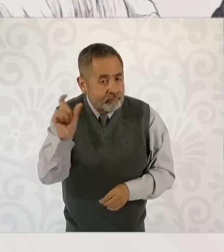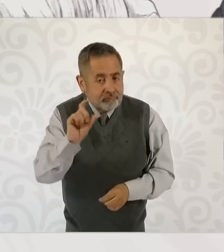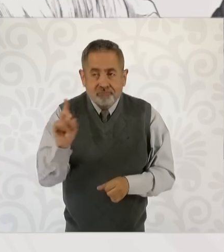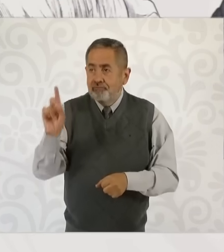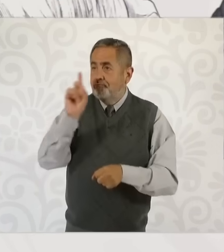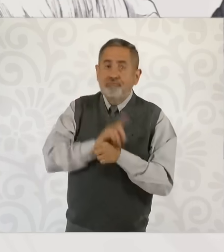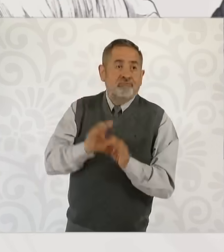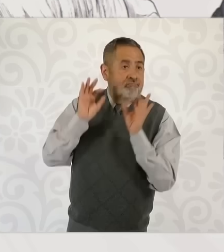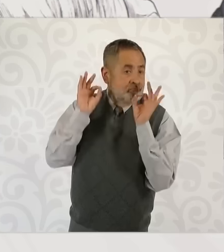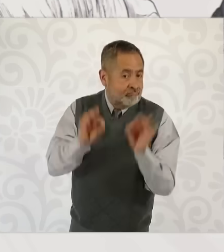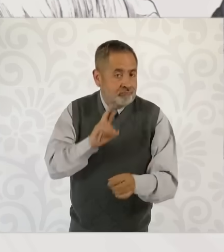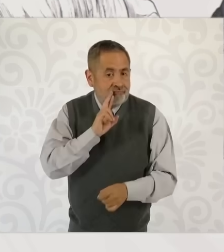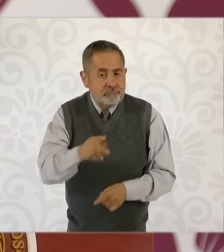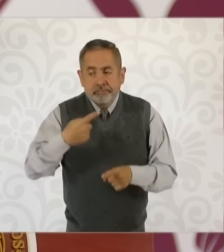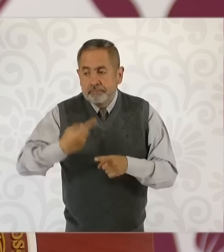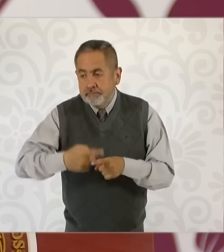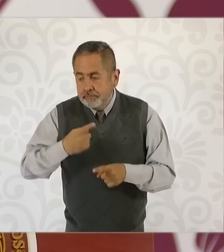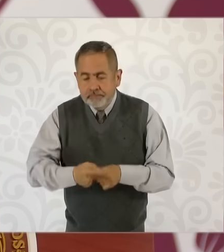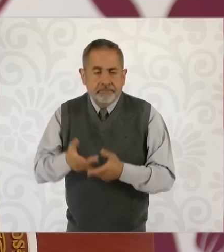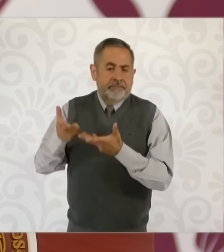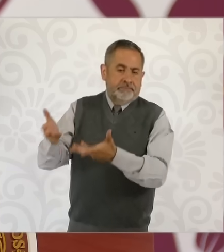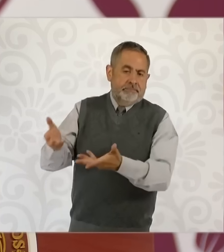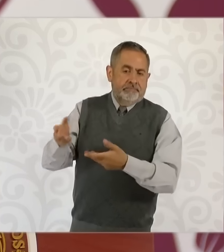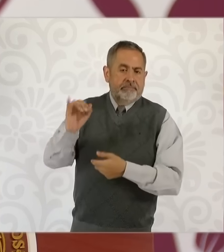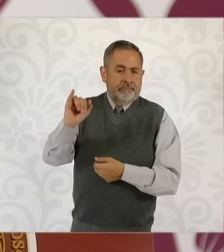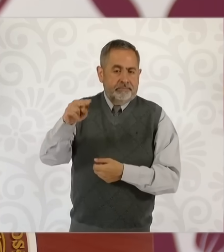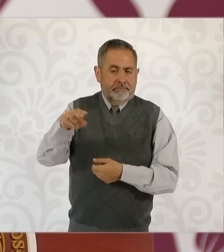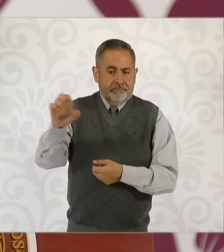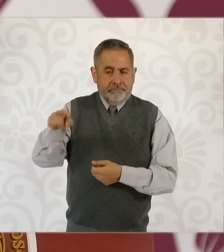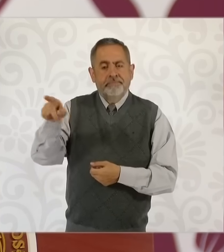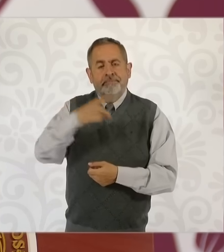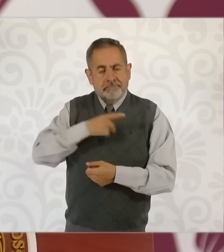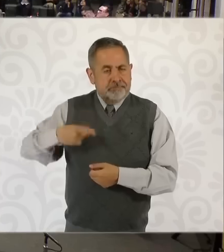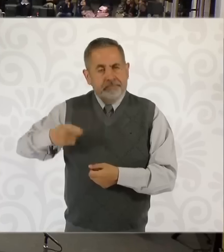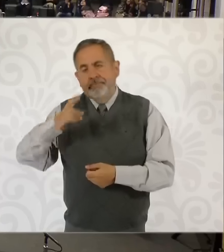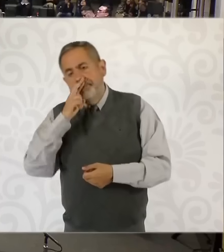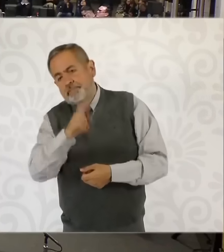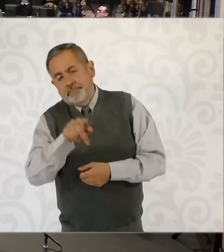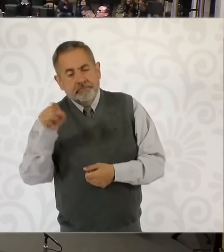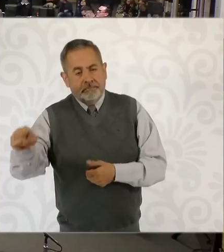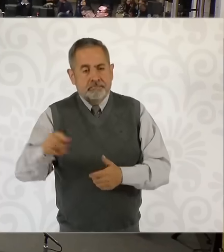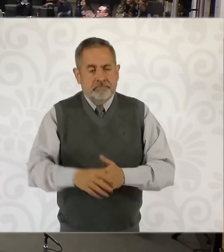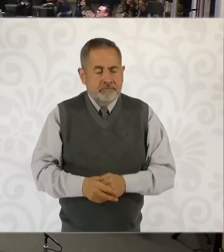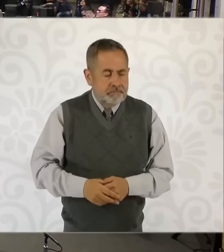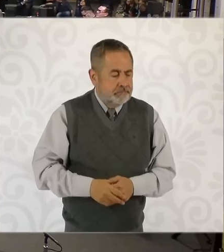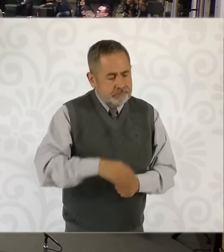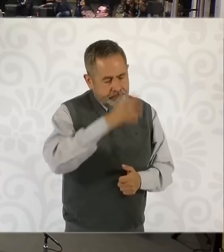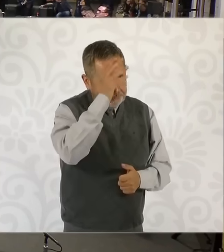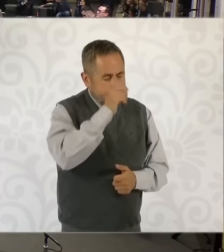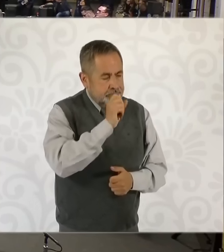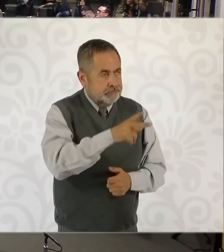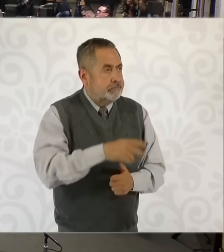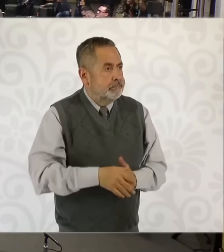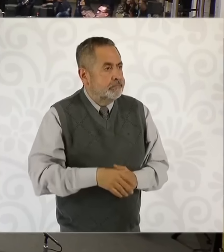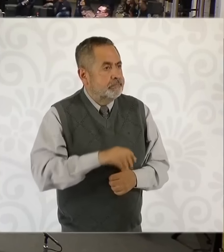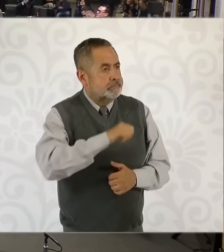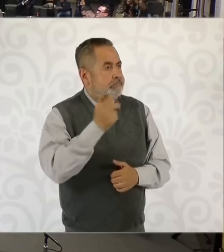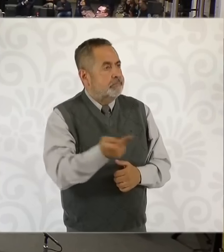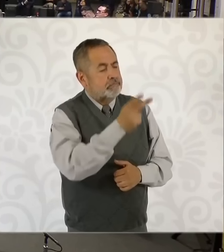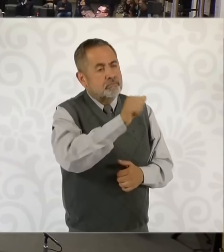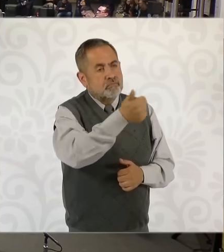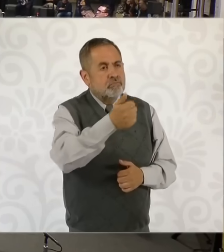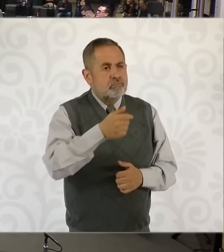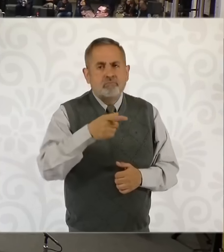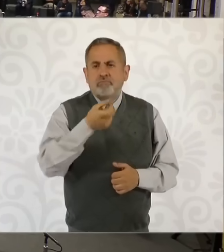los resultados, pues es el Instituto Nacional Electoral. De acuerdo, Presidenta. En otro sentido, han estado